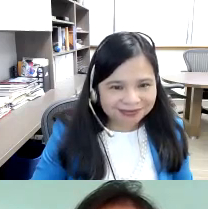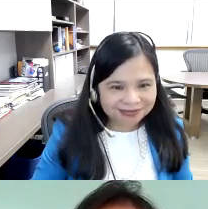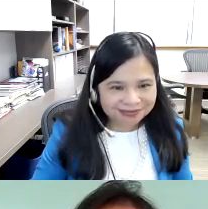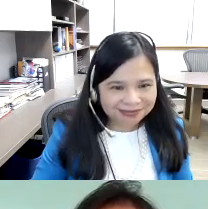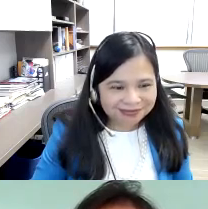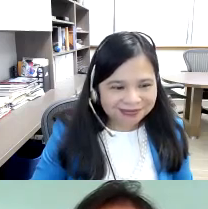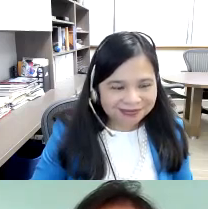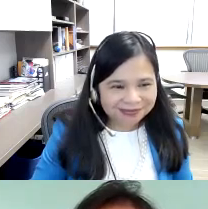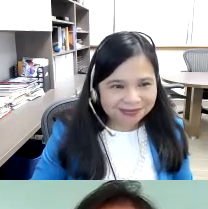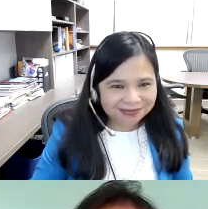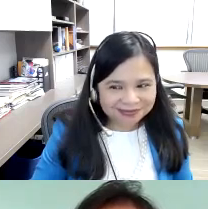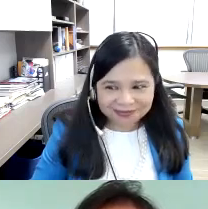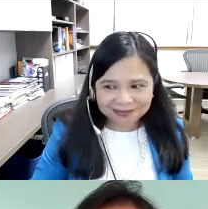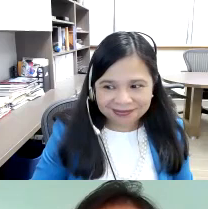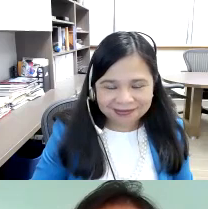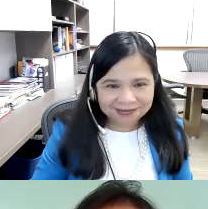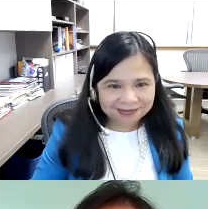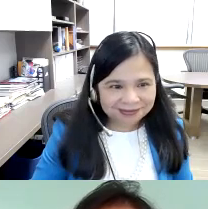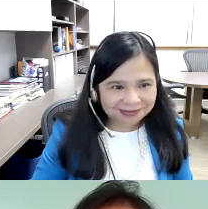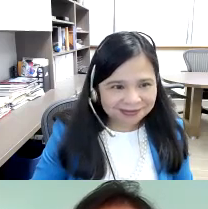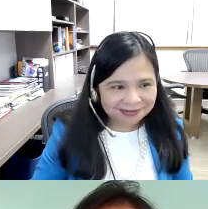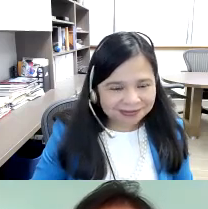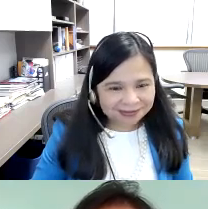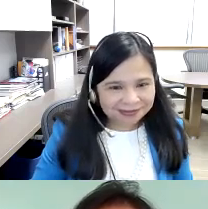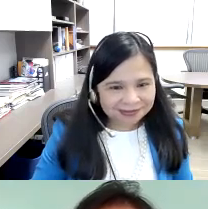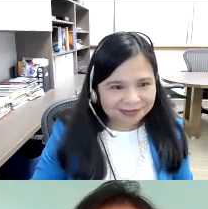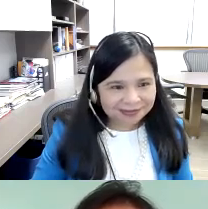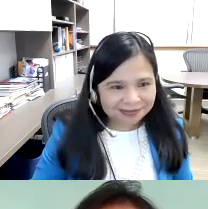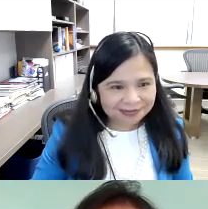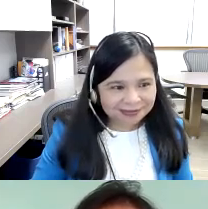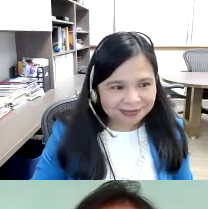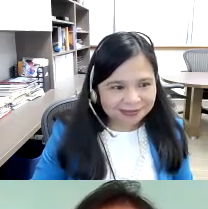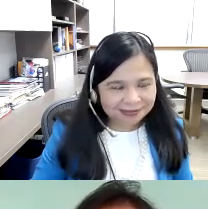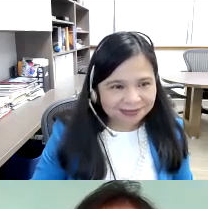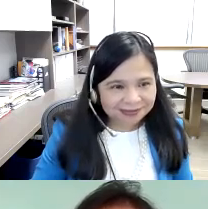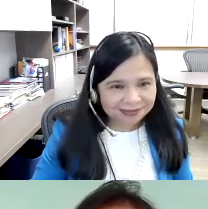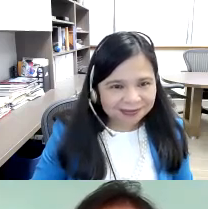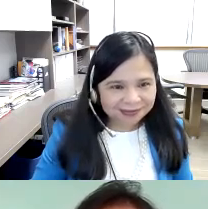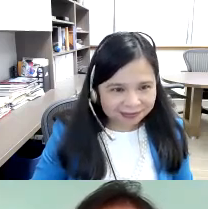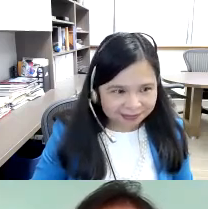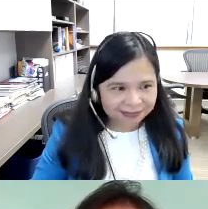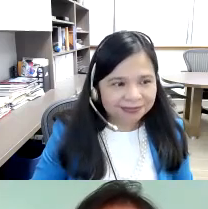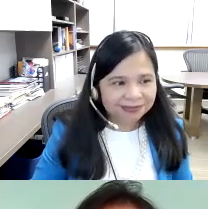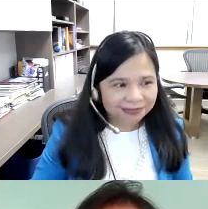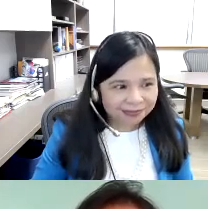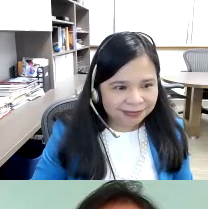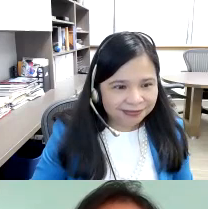nos organizaremos con las universidades, pues, para hacer este proceso de selección.